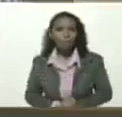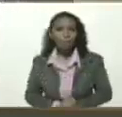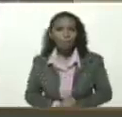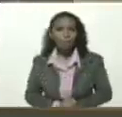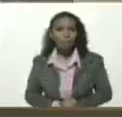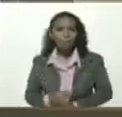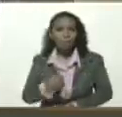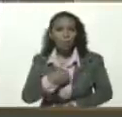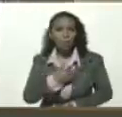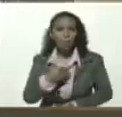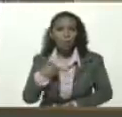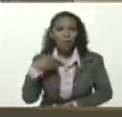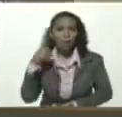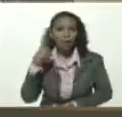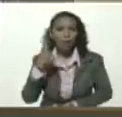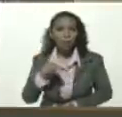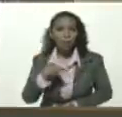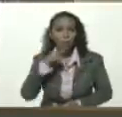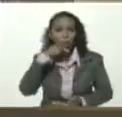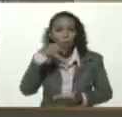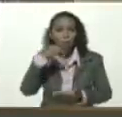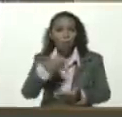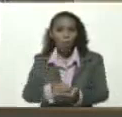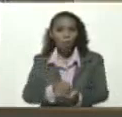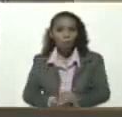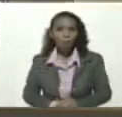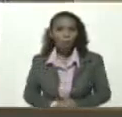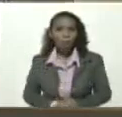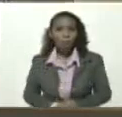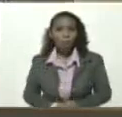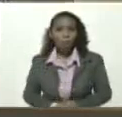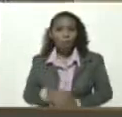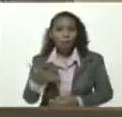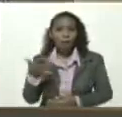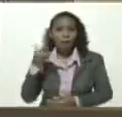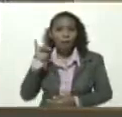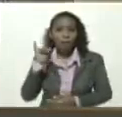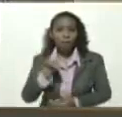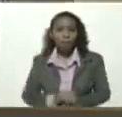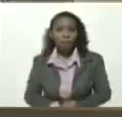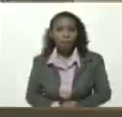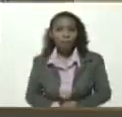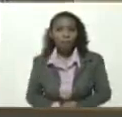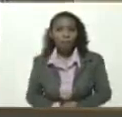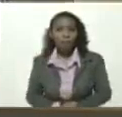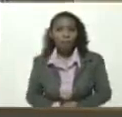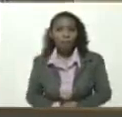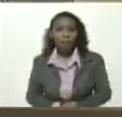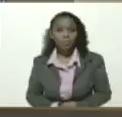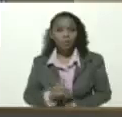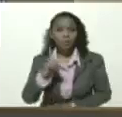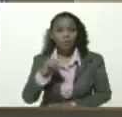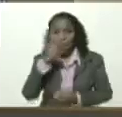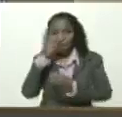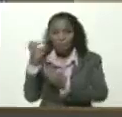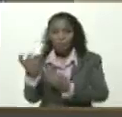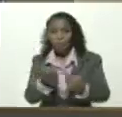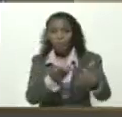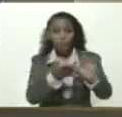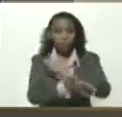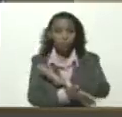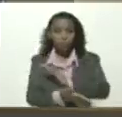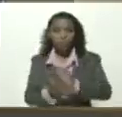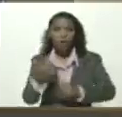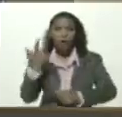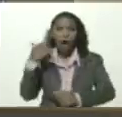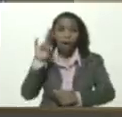Quiero también mencionar que tenemos y también invitar, tenemos